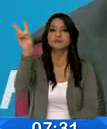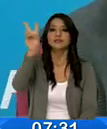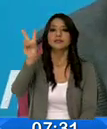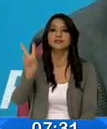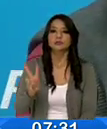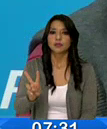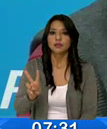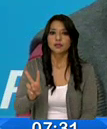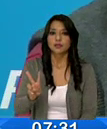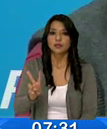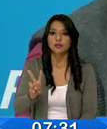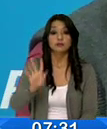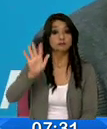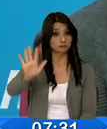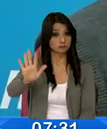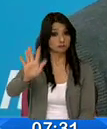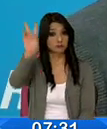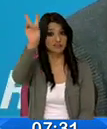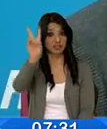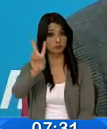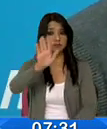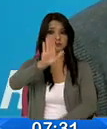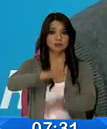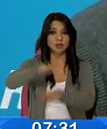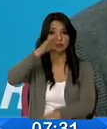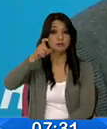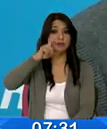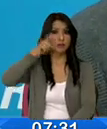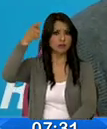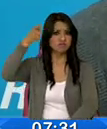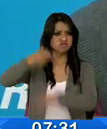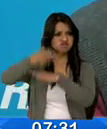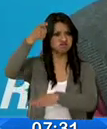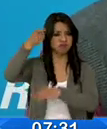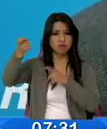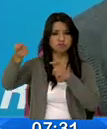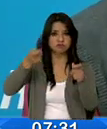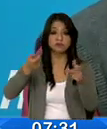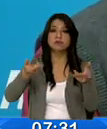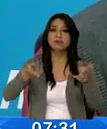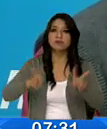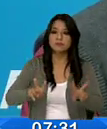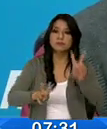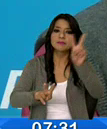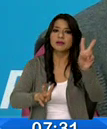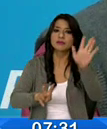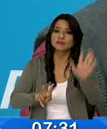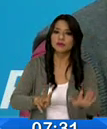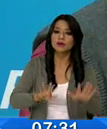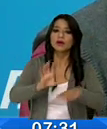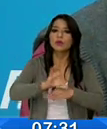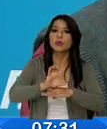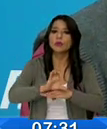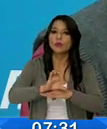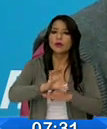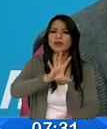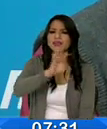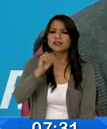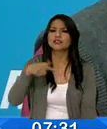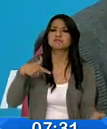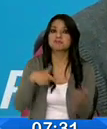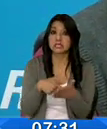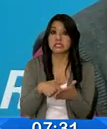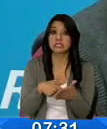no solo en ese país por la dictadura de Nicolás Maduro, sino también los venezolanos en el Ecuador, cerca de